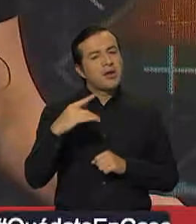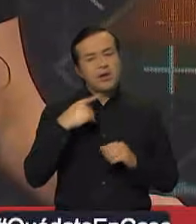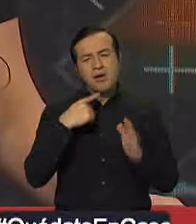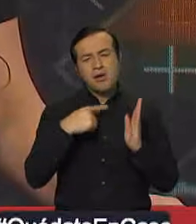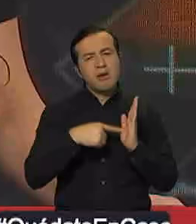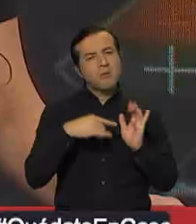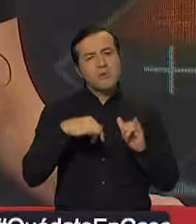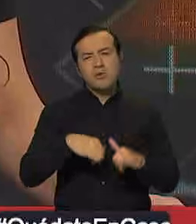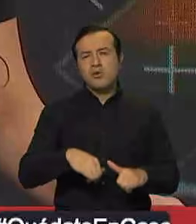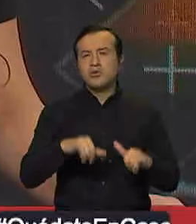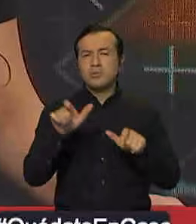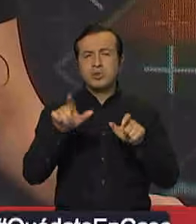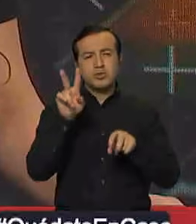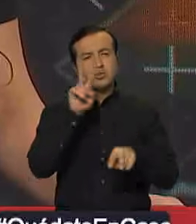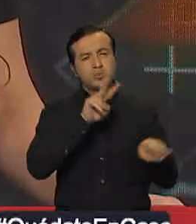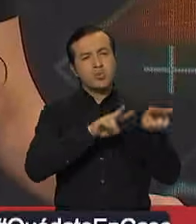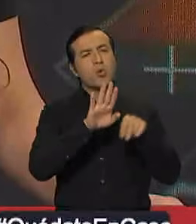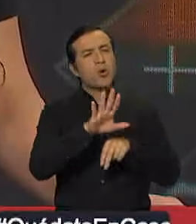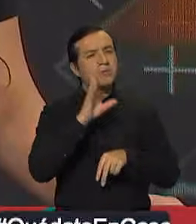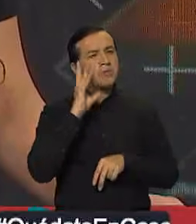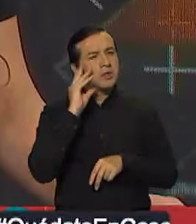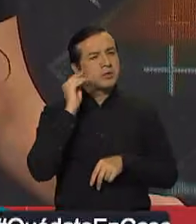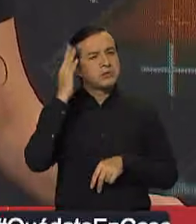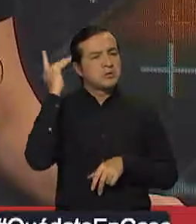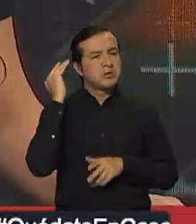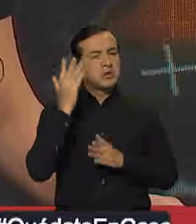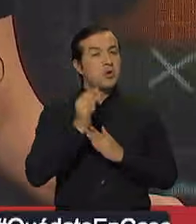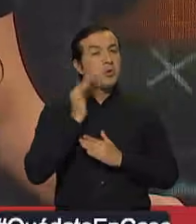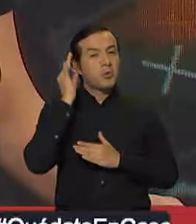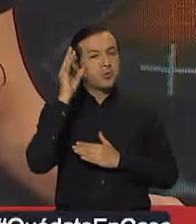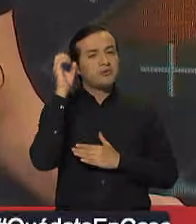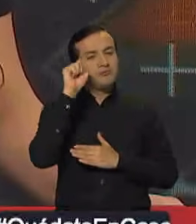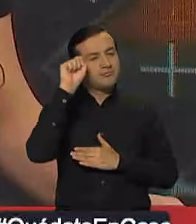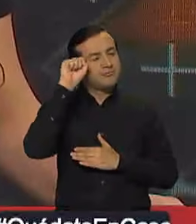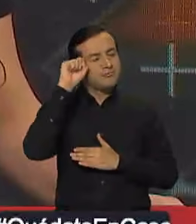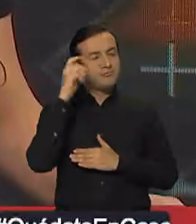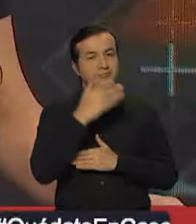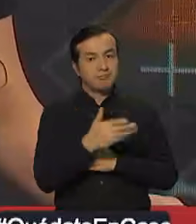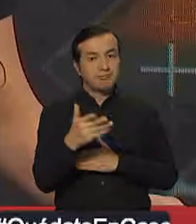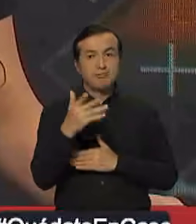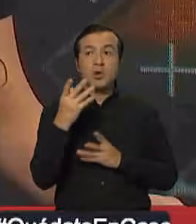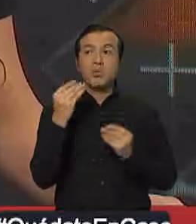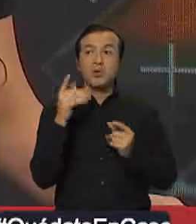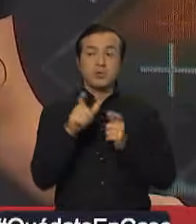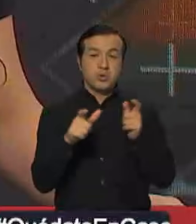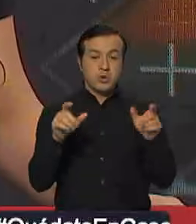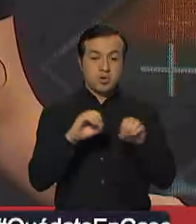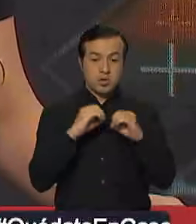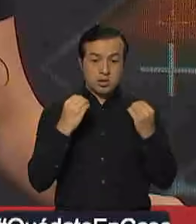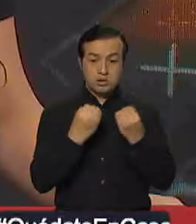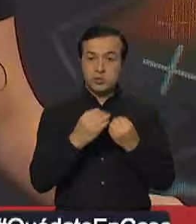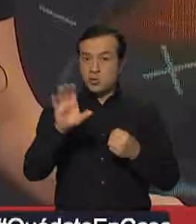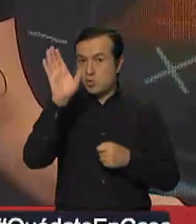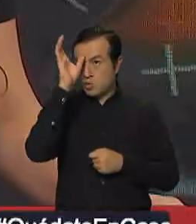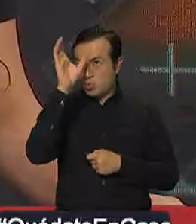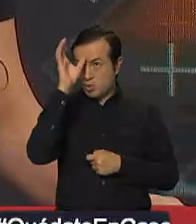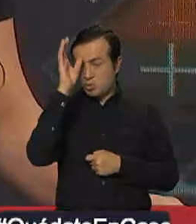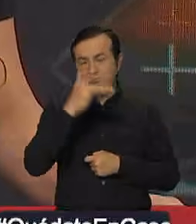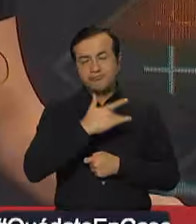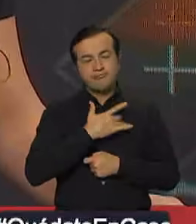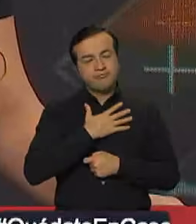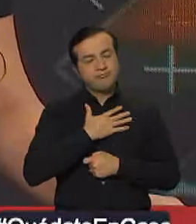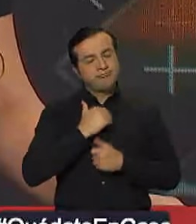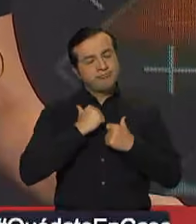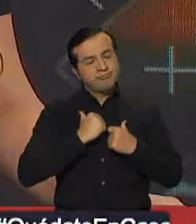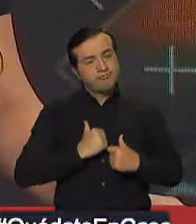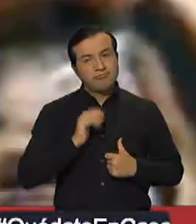en quienes vivieron de cerca su trayectoria y en las futuras generaciones. Artistas, gestores y organizaciones culturales lamentan su